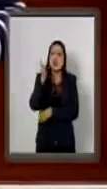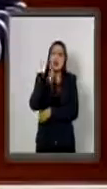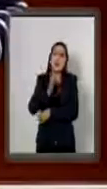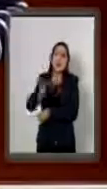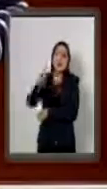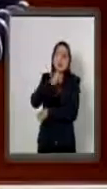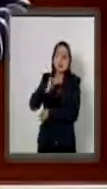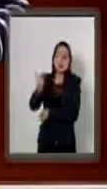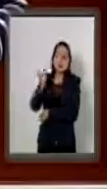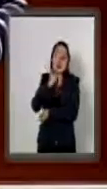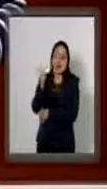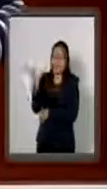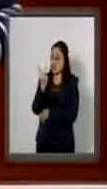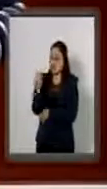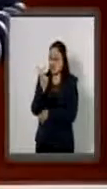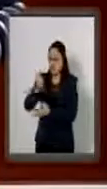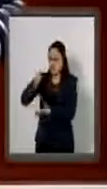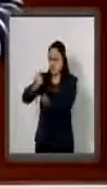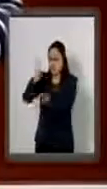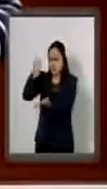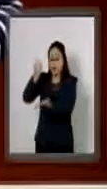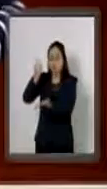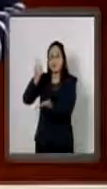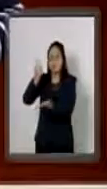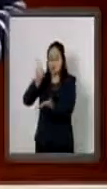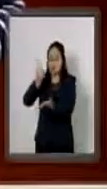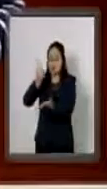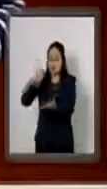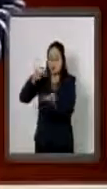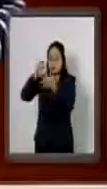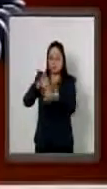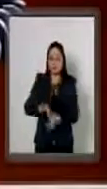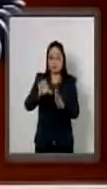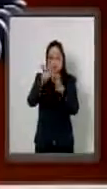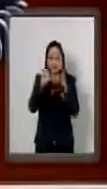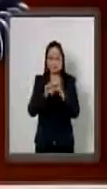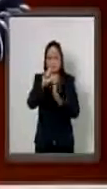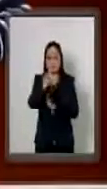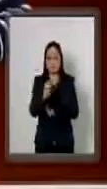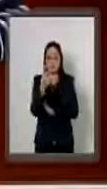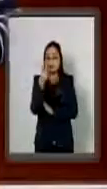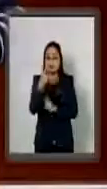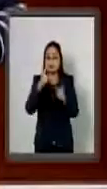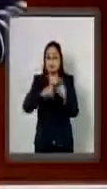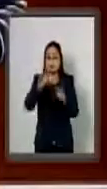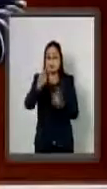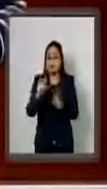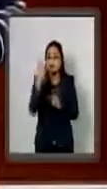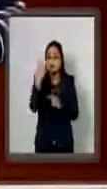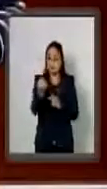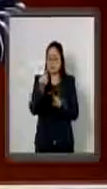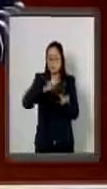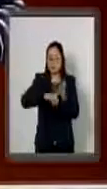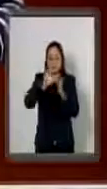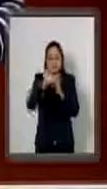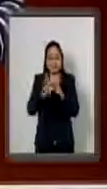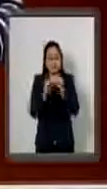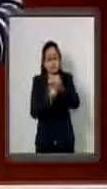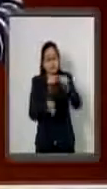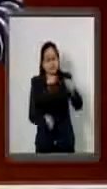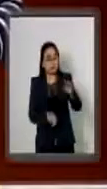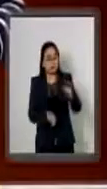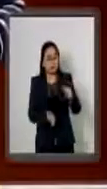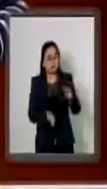del Congreso de la Unión, en términos de los artículos 73 y 89 de la Constitución,